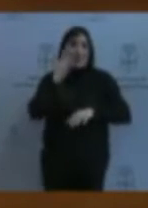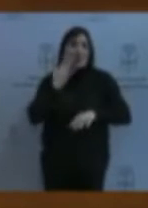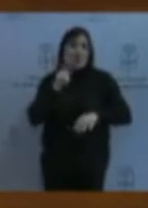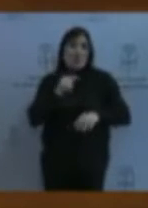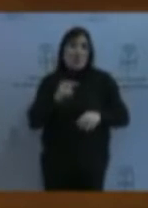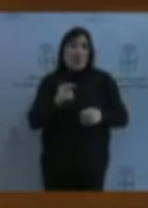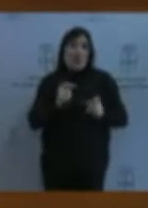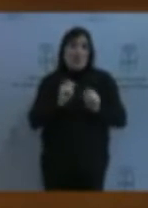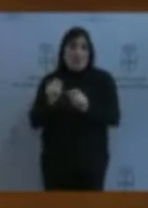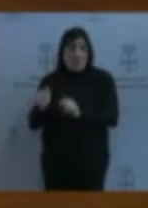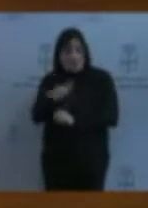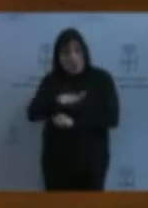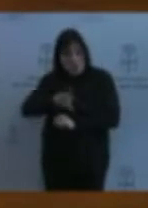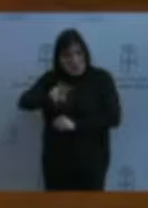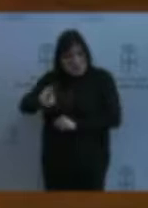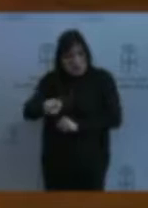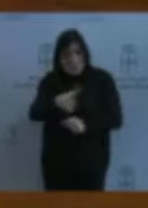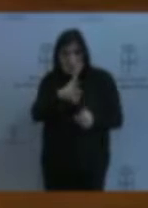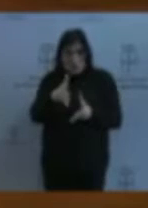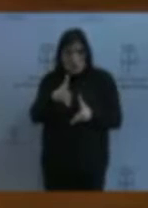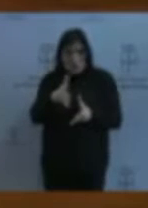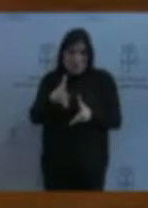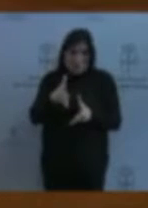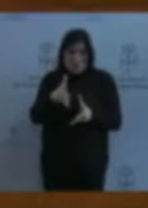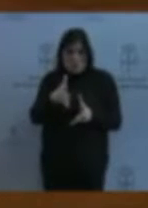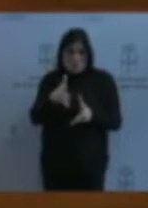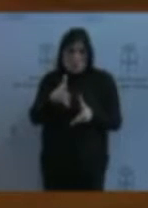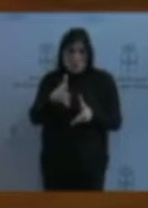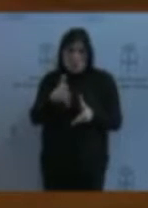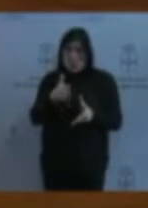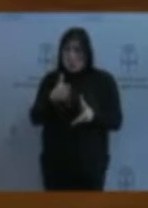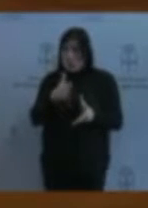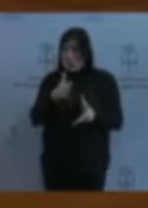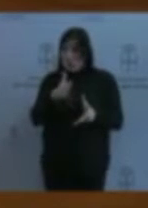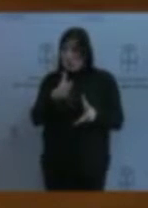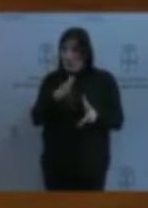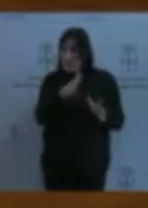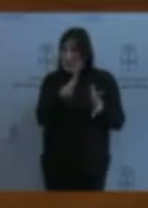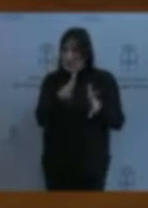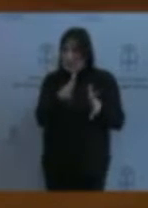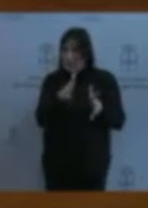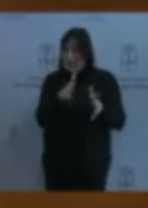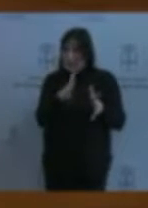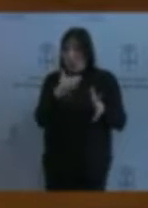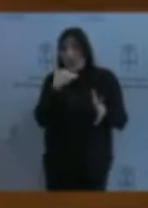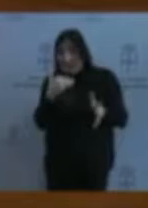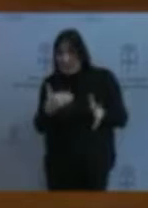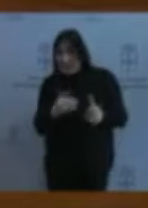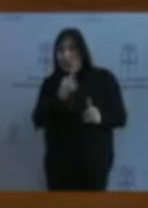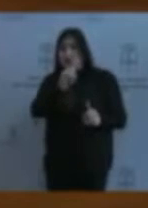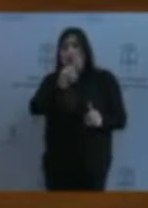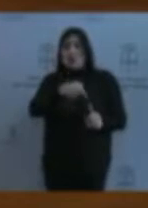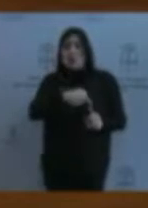estimados también en una cantidad que sobrepasa las primeras estimaciones o que alcanza casi los 2 millones de euros.